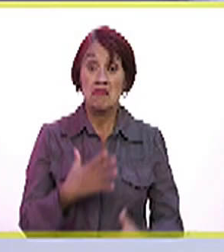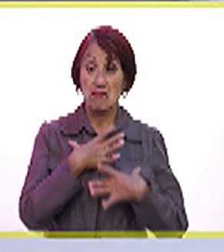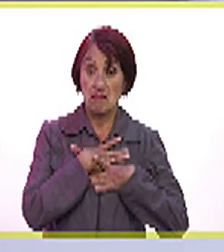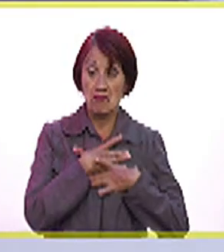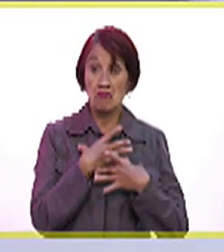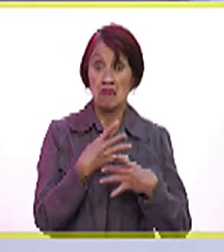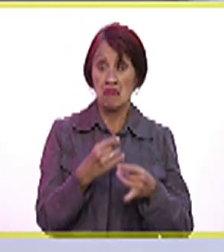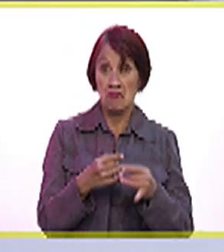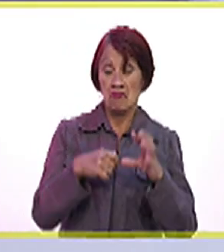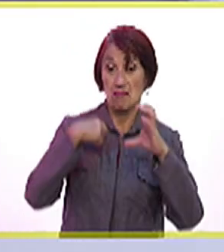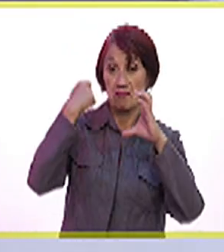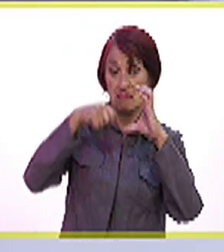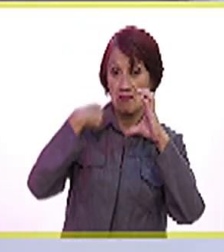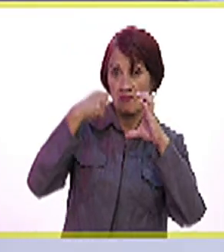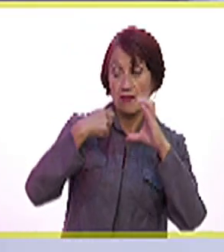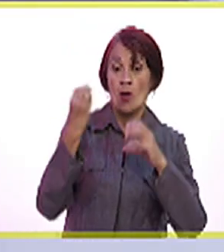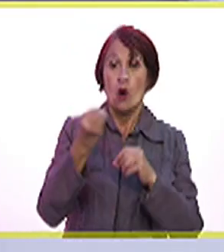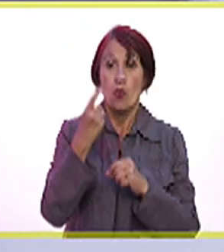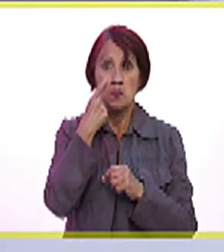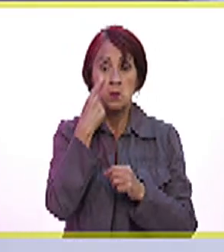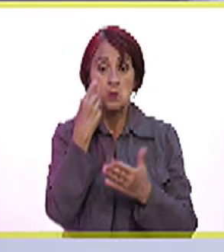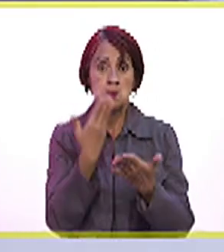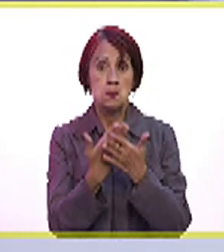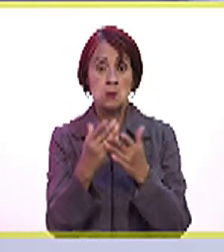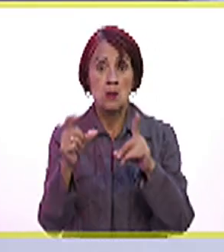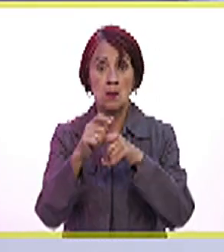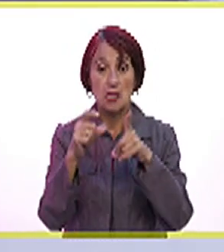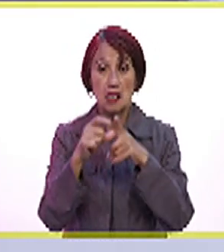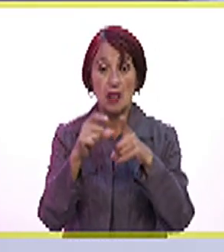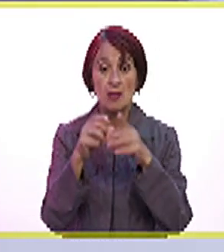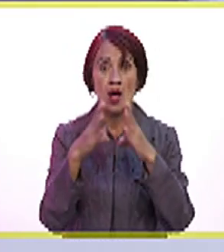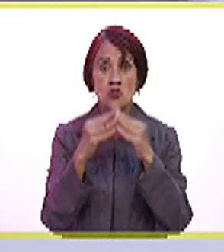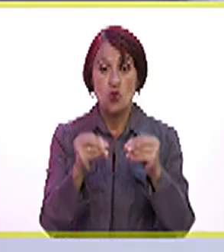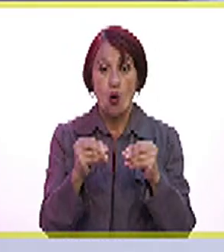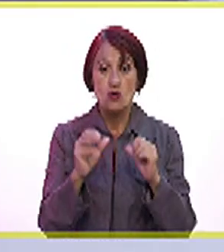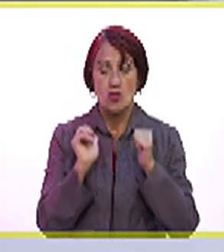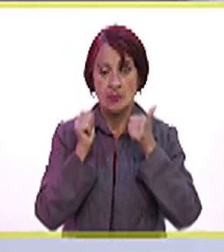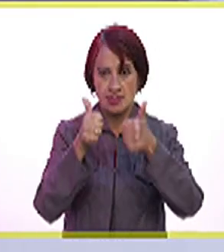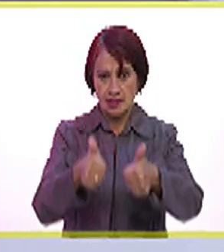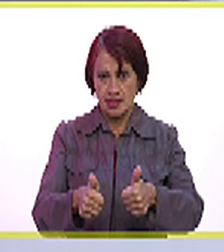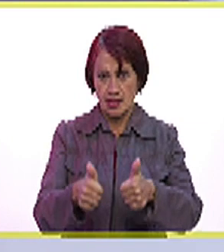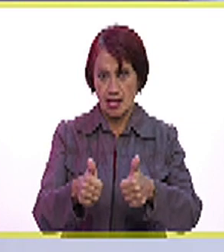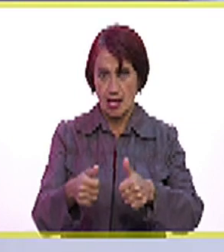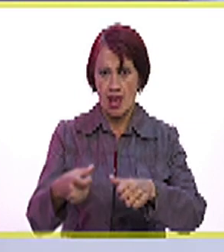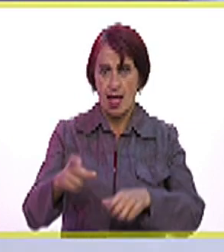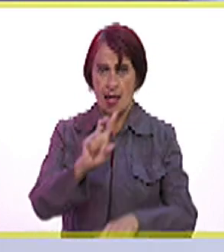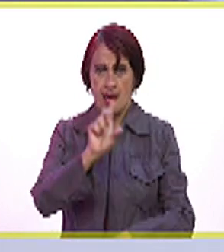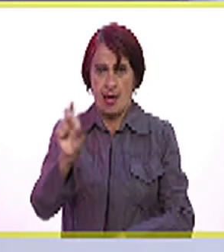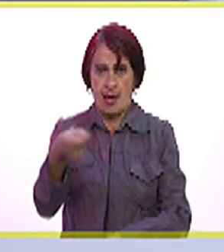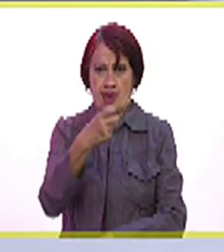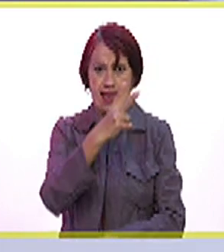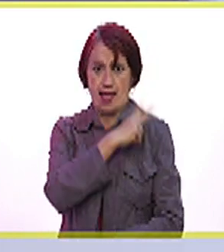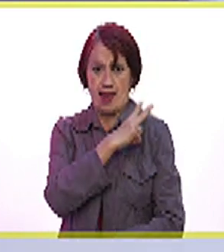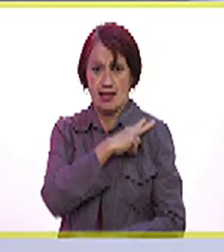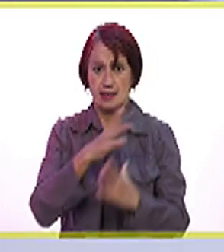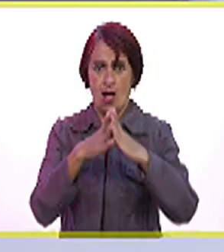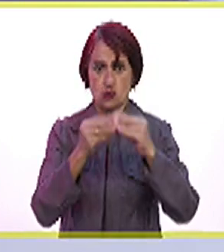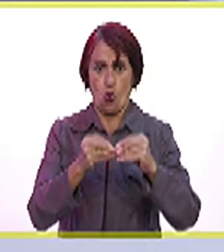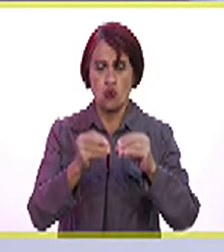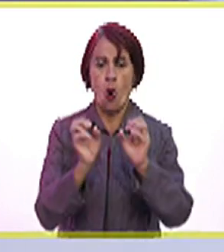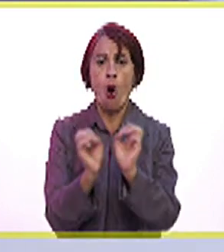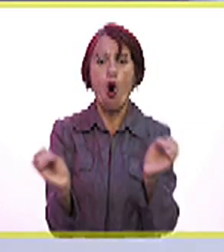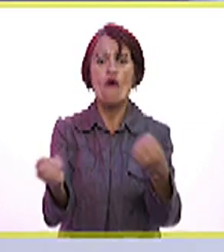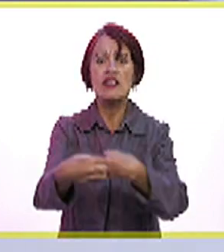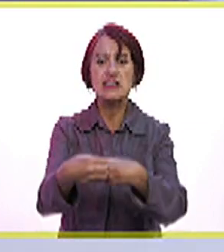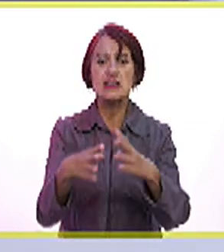Interesante el video, ¿verdad? Como ven, el vocabulario de hoy tiene que ver con administración, gerencia y oficina. Es que hoy conoceremos